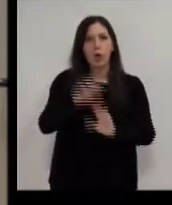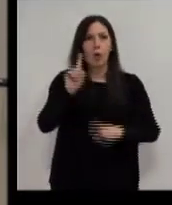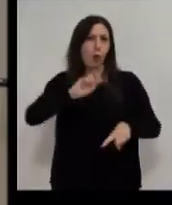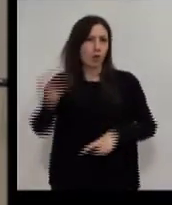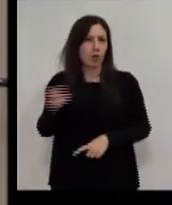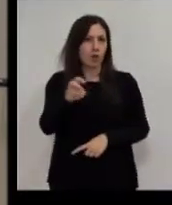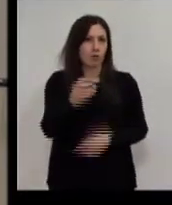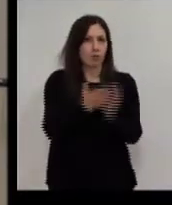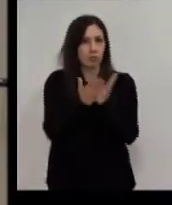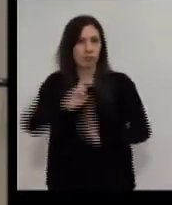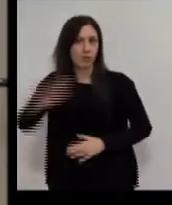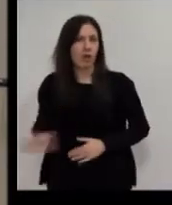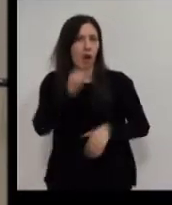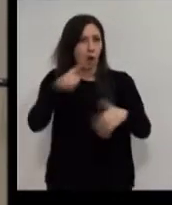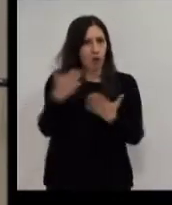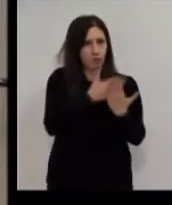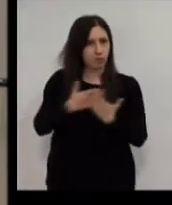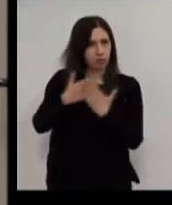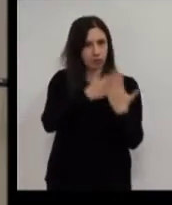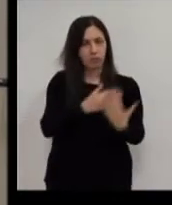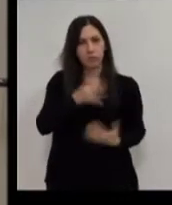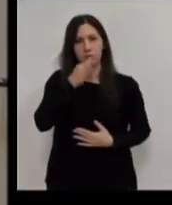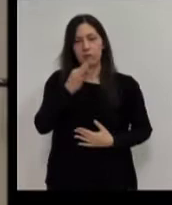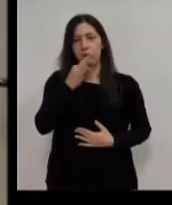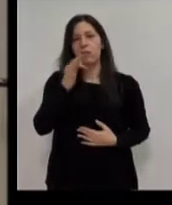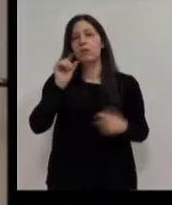seguir, o otras posibilidades que estamos estudiando.